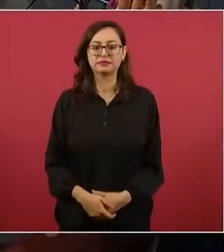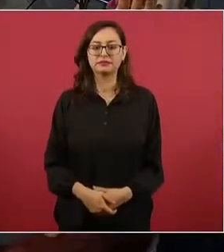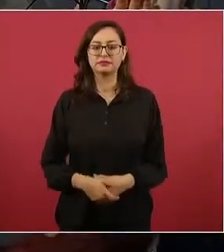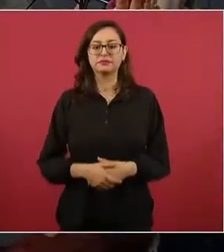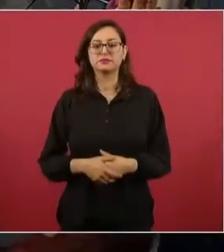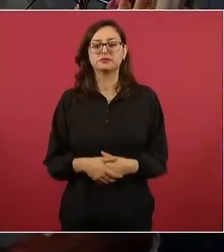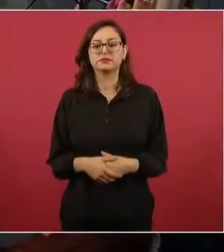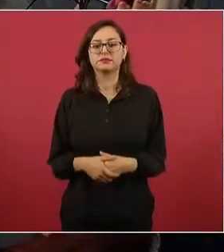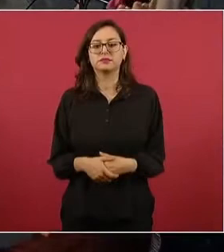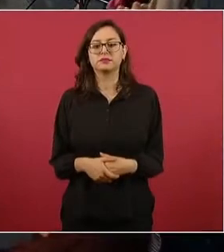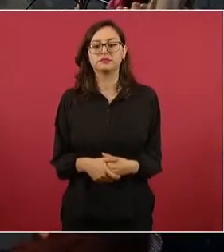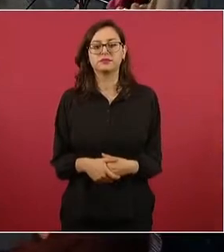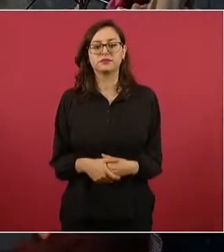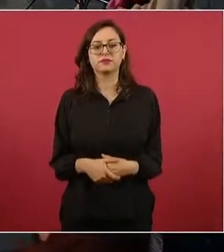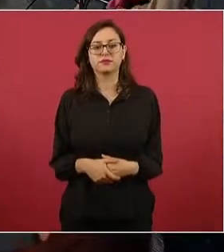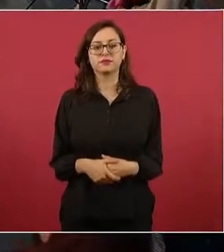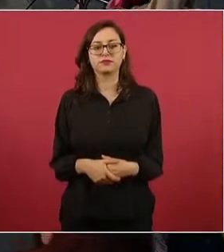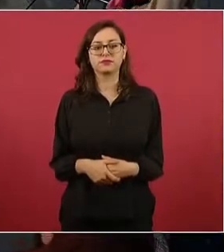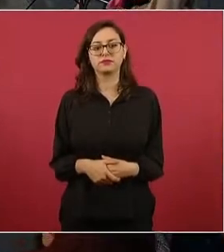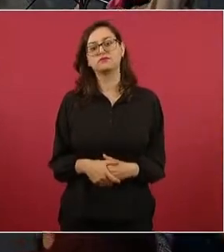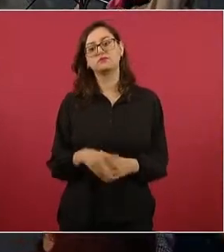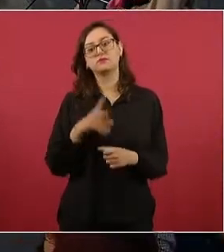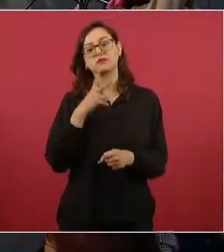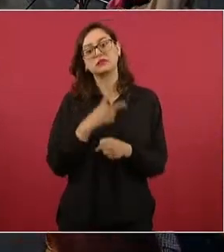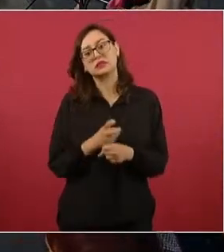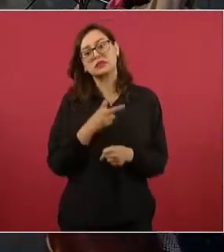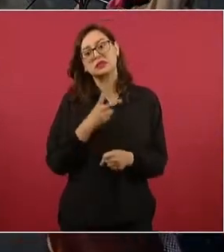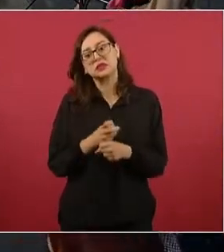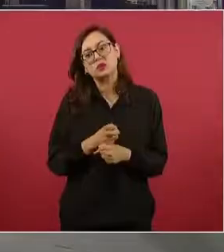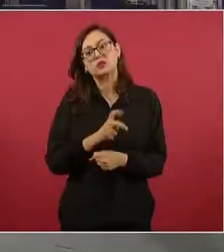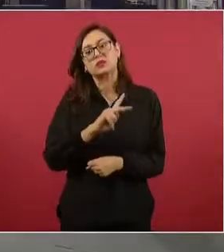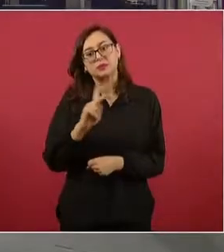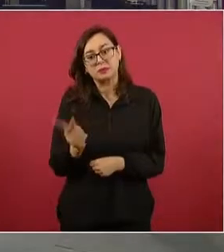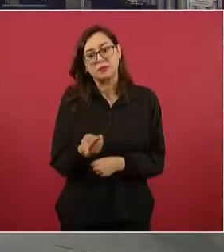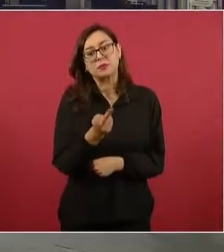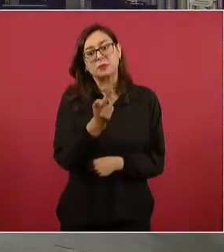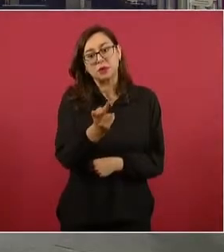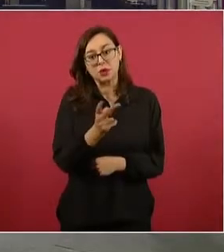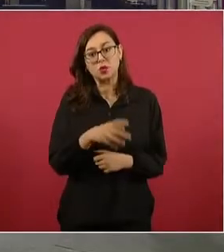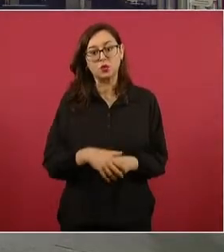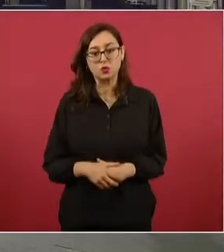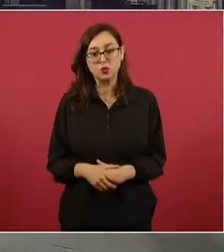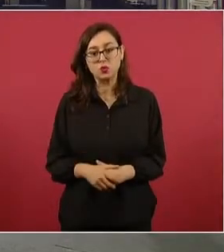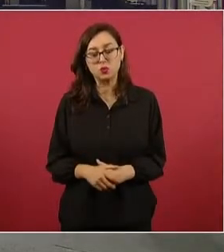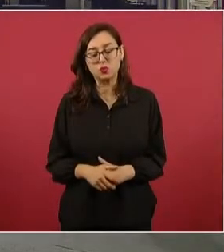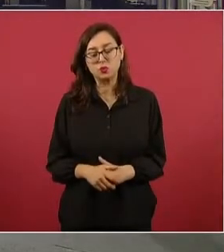En una segunda pregunta, pues qué bueno que resistieron a esos,